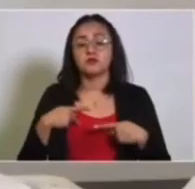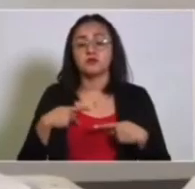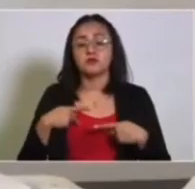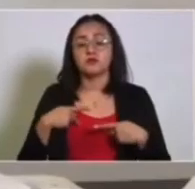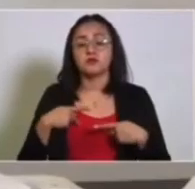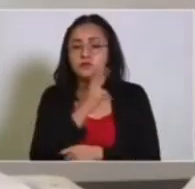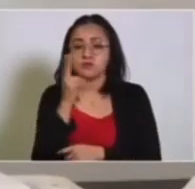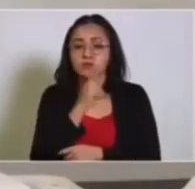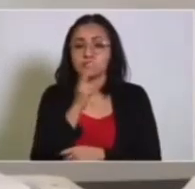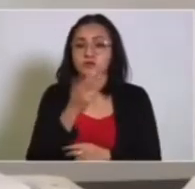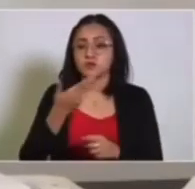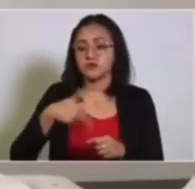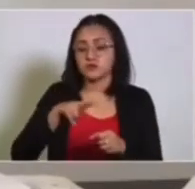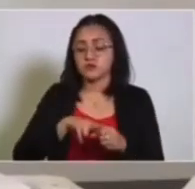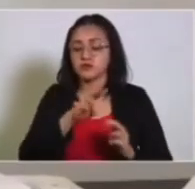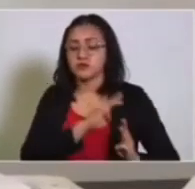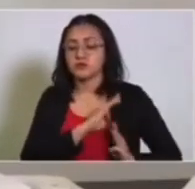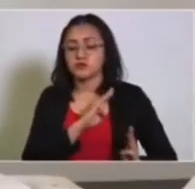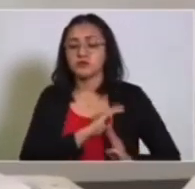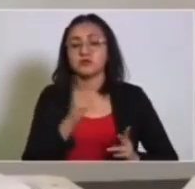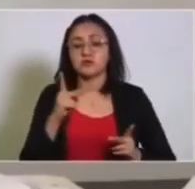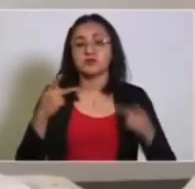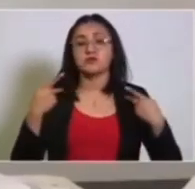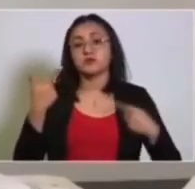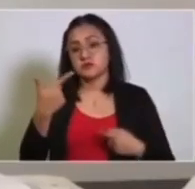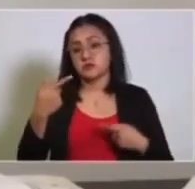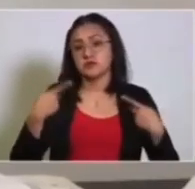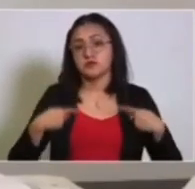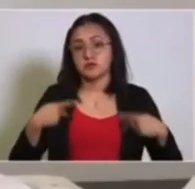hospital militar 7 paciente hospitalizado 6